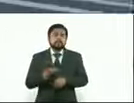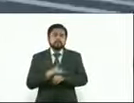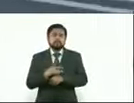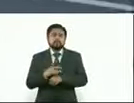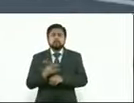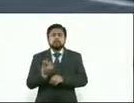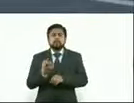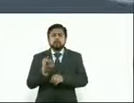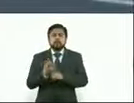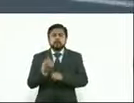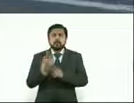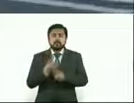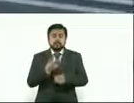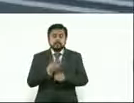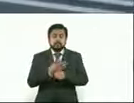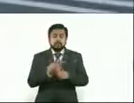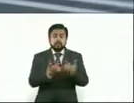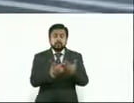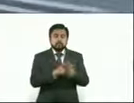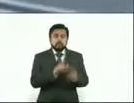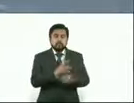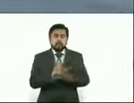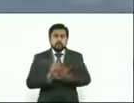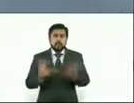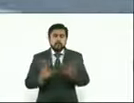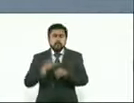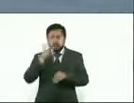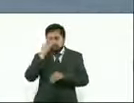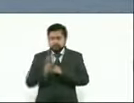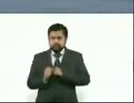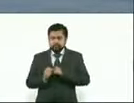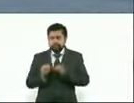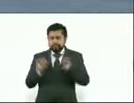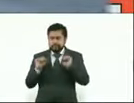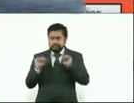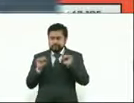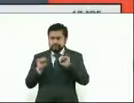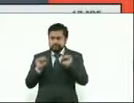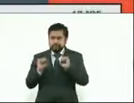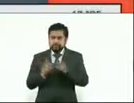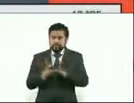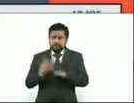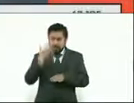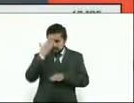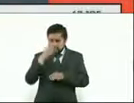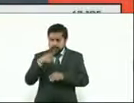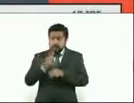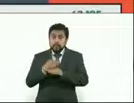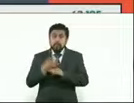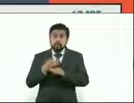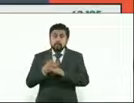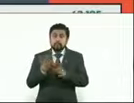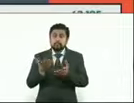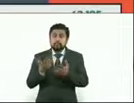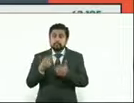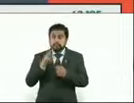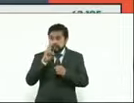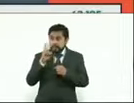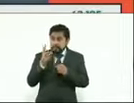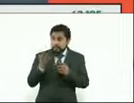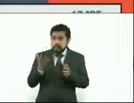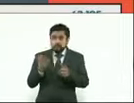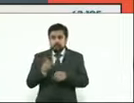al segundo grupo, a eso le va a dar seguridad para poder aumentar el paso o disminuir el paso. Ahí vi que creo que era el kilómetro